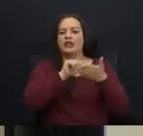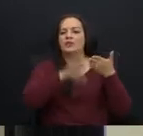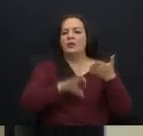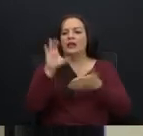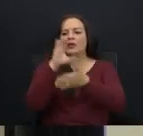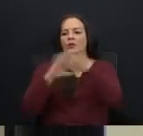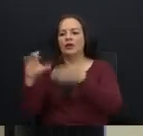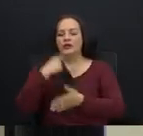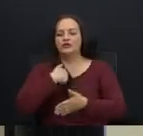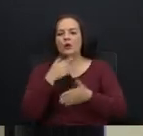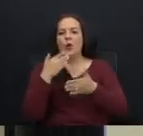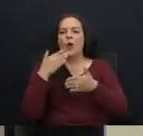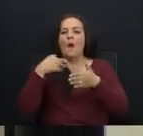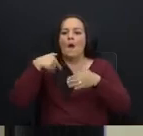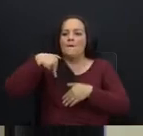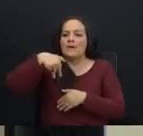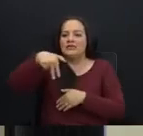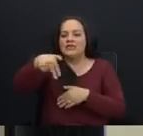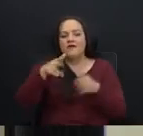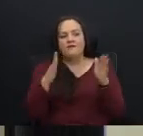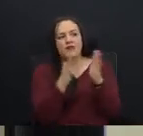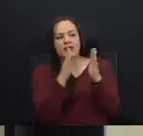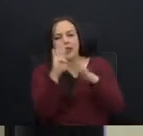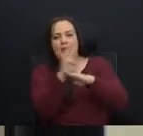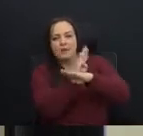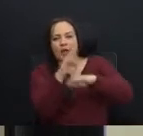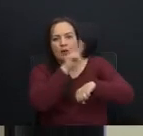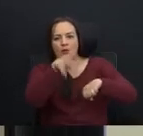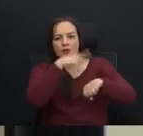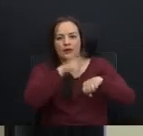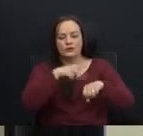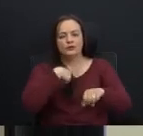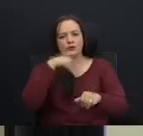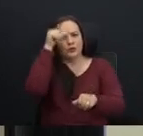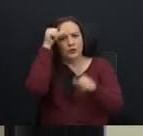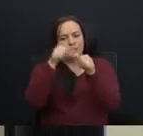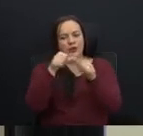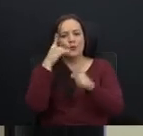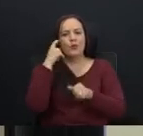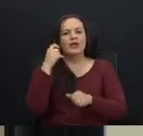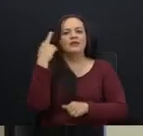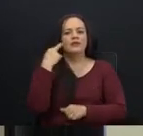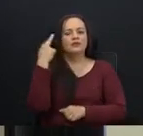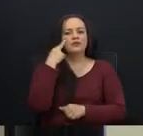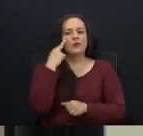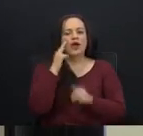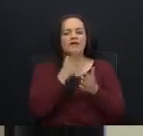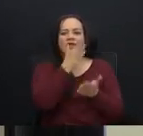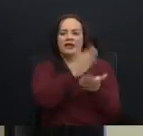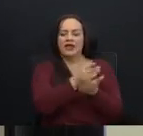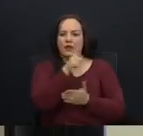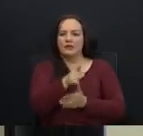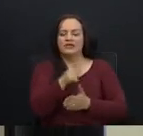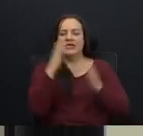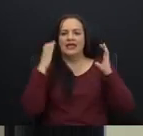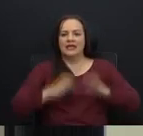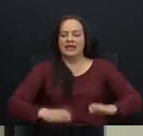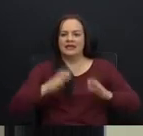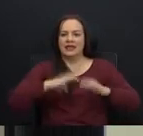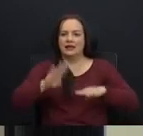al Banco Nacional. Cuando pasé frente al banco recordé por qué razón había dejado de ser cliente del Banco Nacional desde